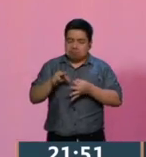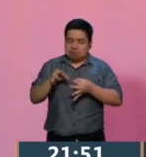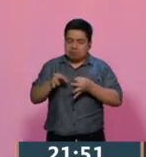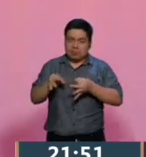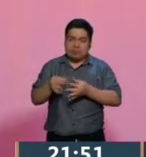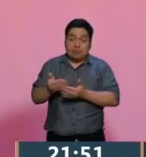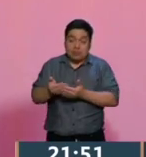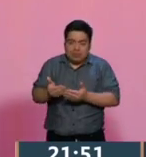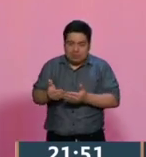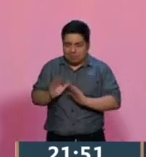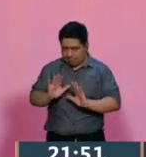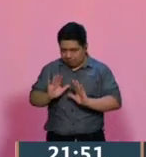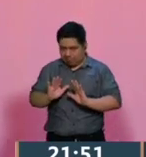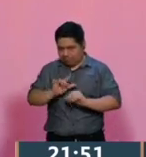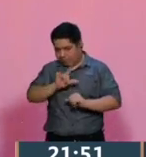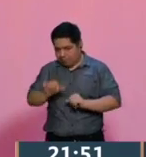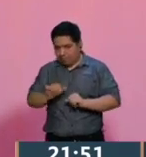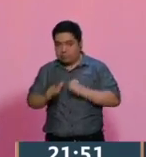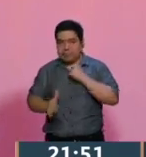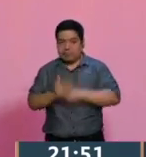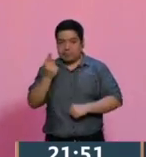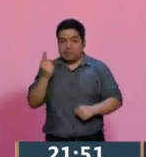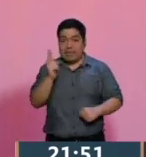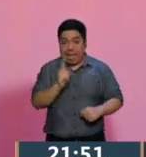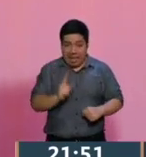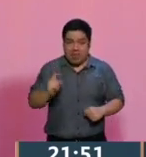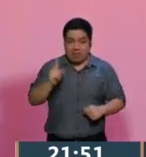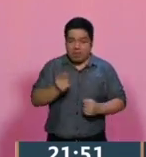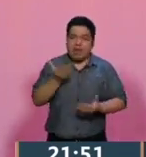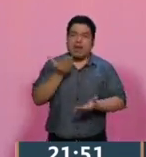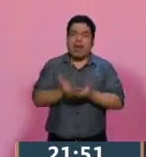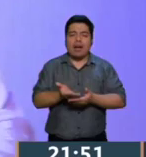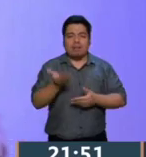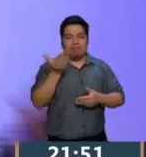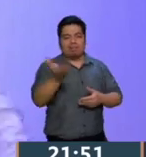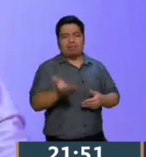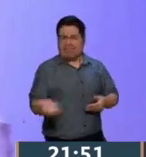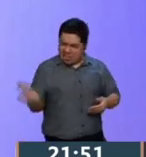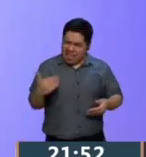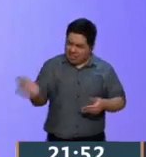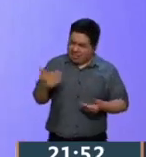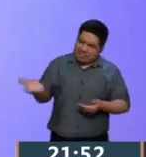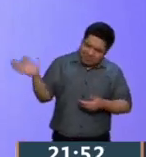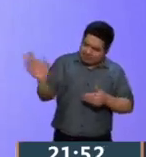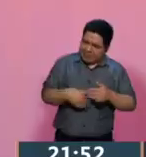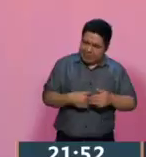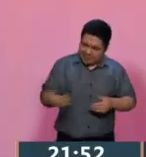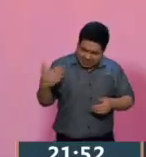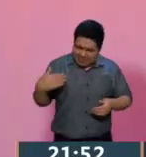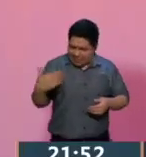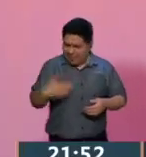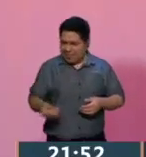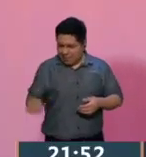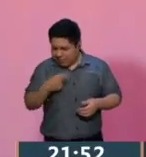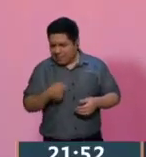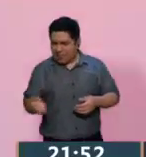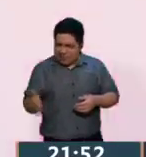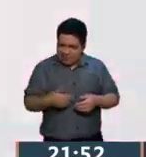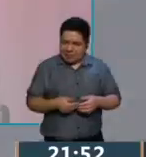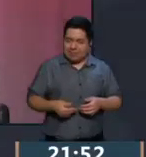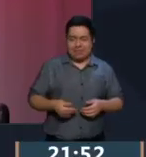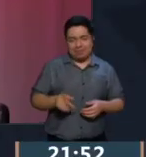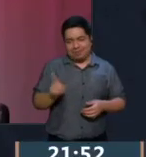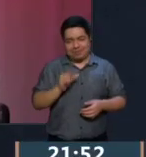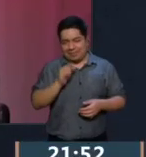yo no quiero anticipar, Ok. porque el domingo lo va a presentar. Cébala, de una vez. No, porque es que Sí, luego danos- van y le danos dicen la a Santiago y primicia. ya las